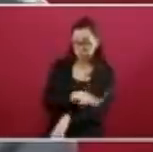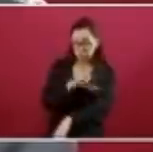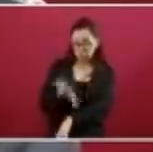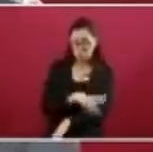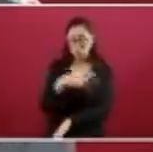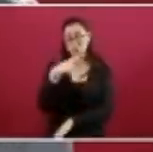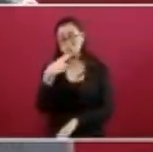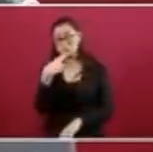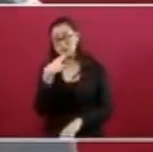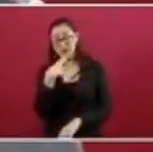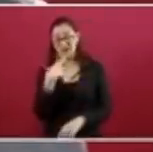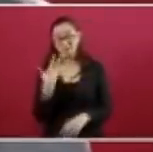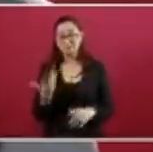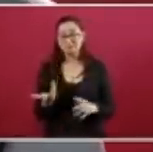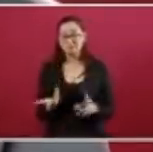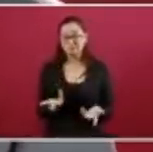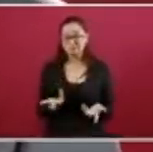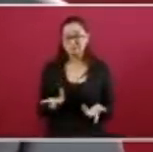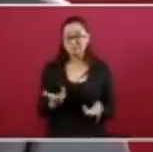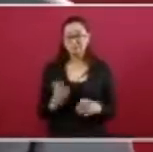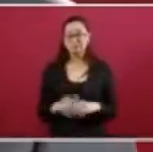porque hay